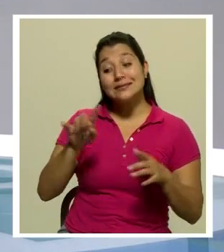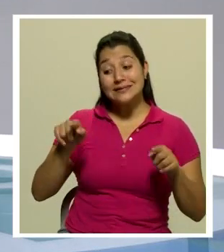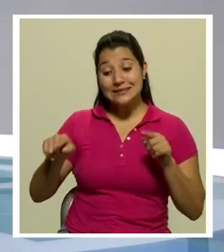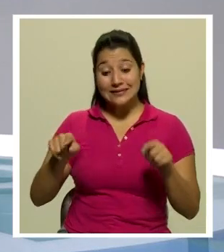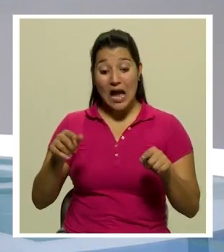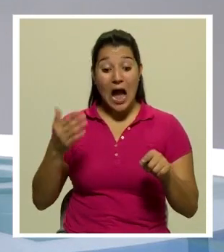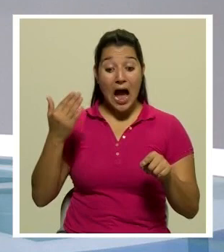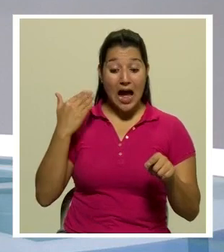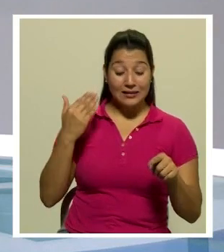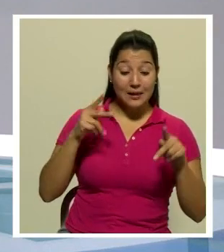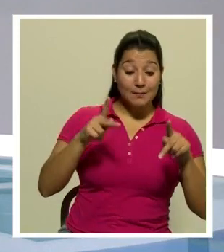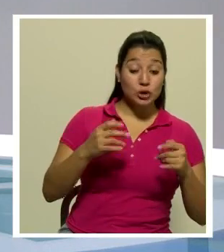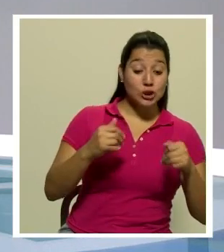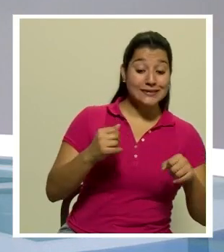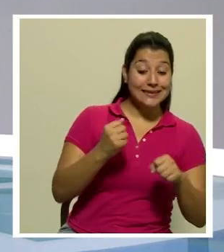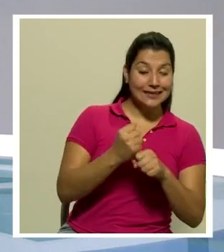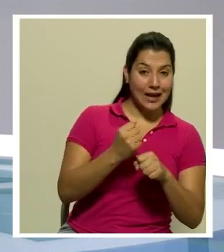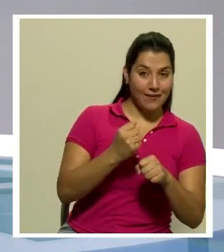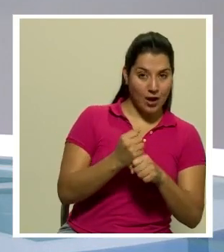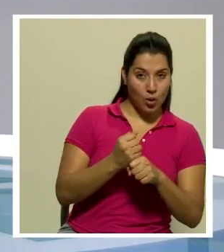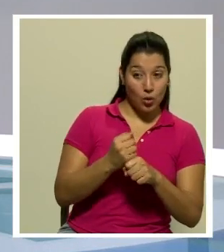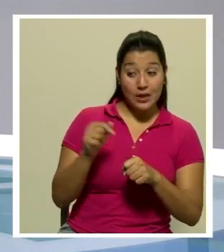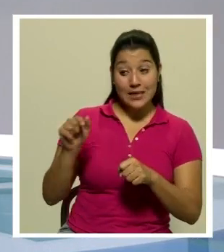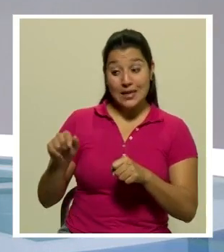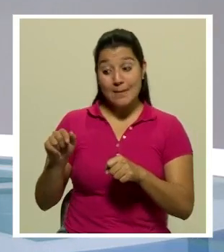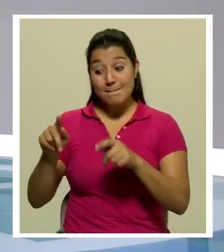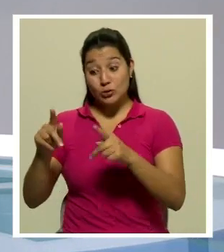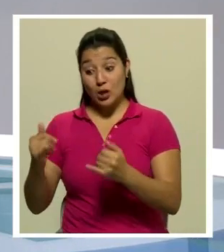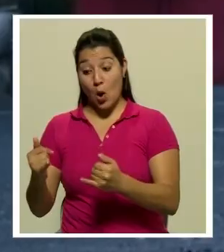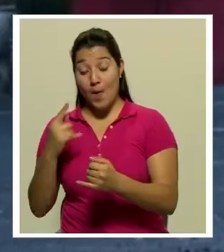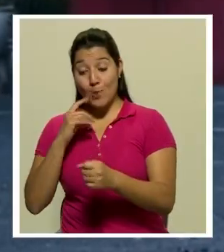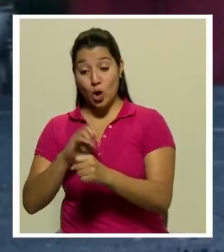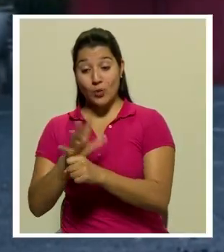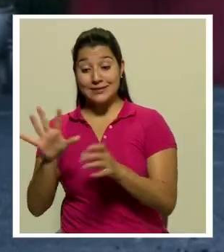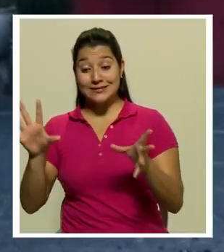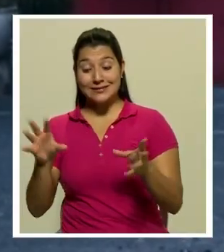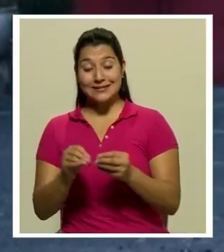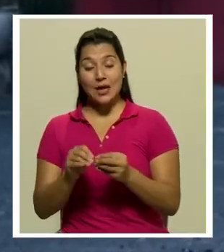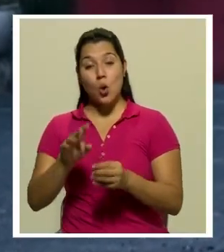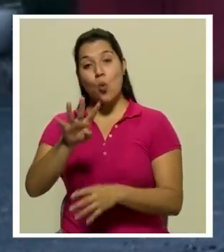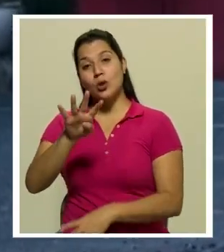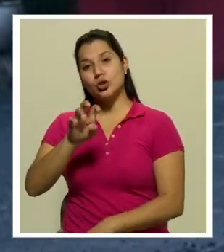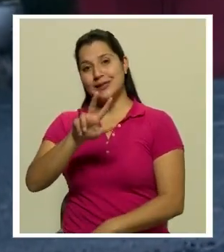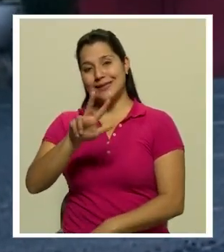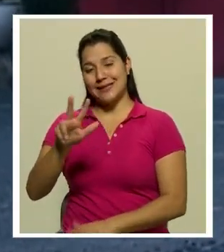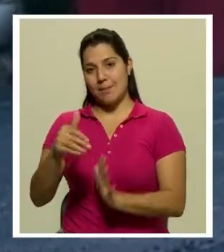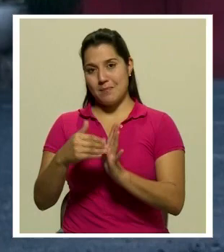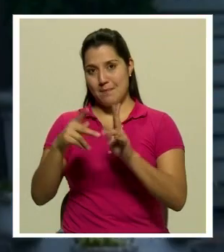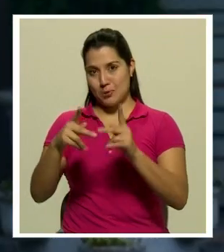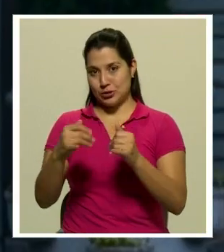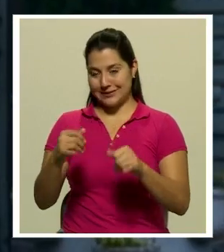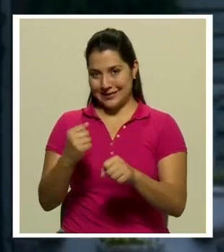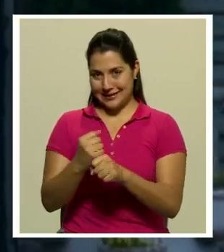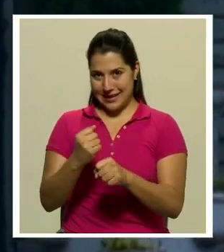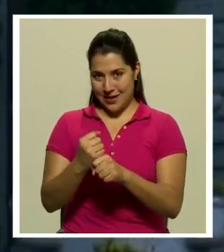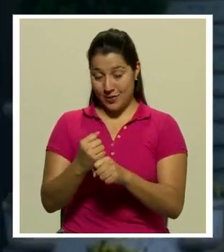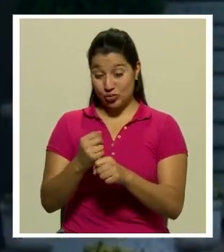433.000 personas no cuentan con trabajo en el país. Costa Rica registró una tasa de desempleo